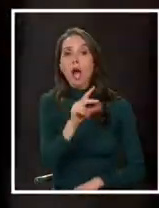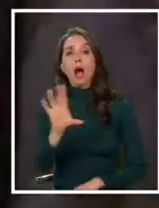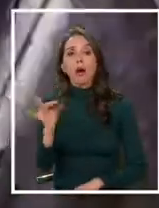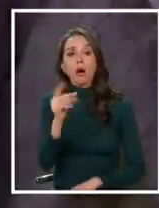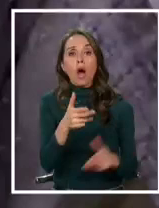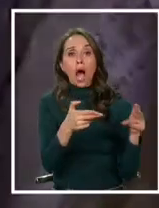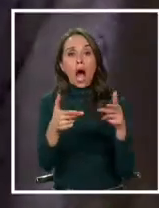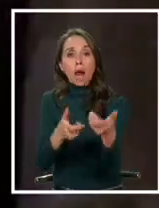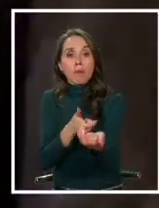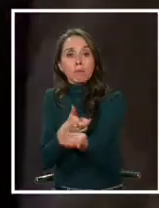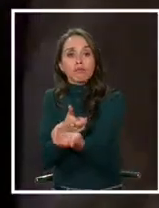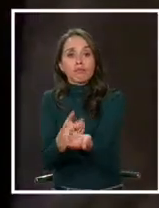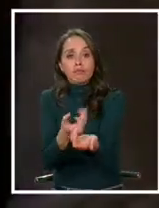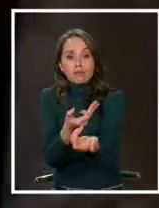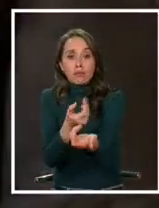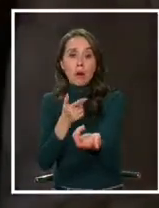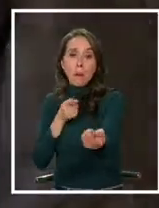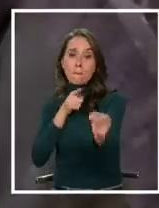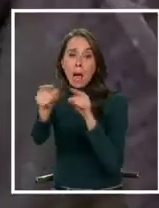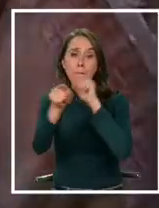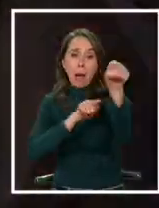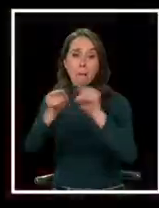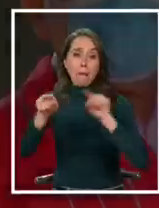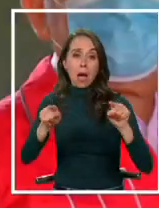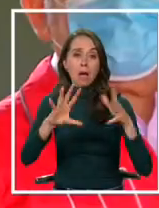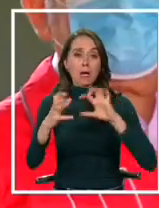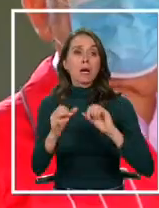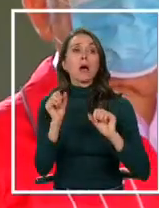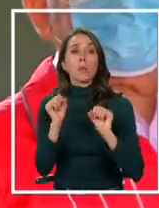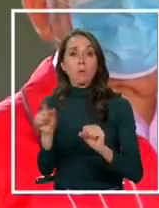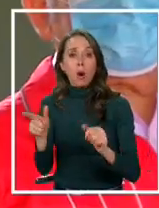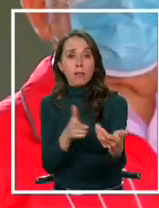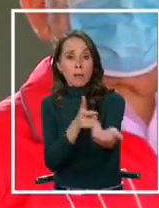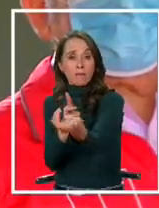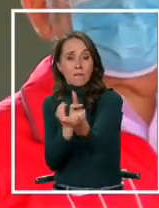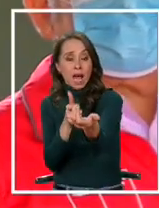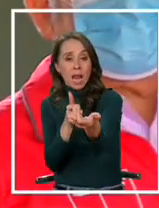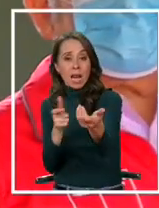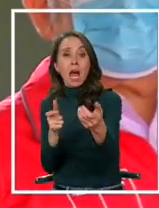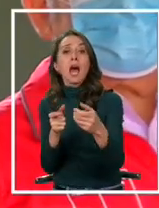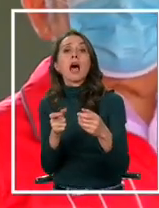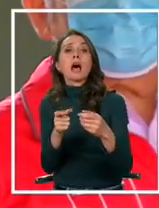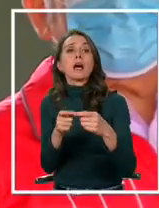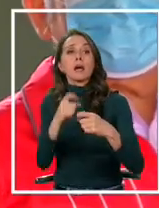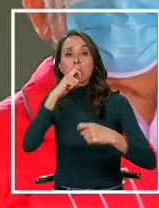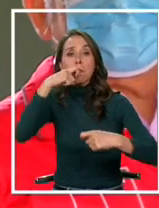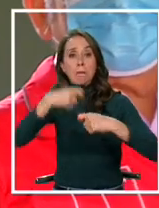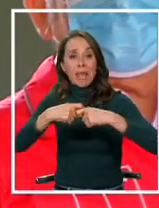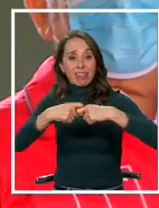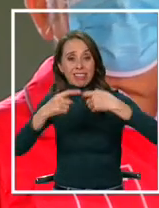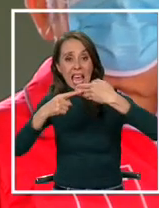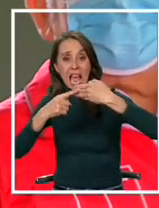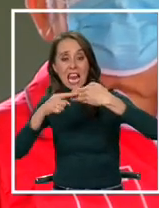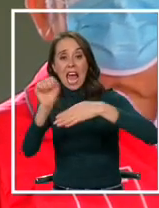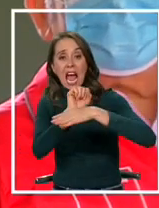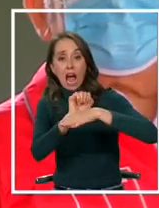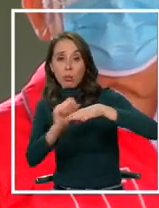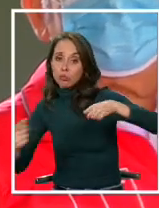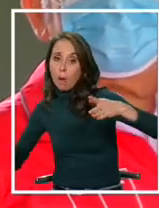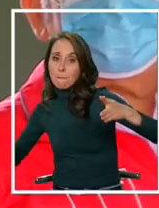municiones de guerra de alto poder destructivo pueden perforar perfectamente cualquier estrctura mecánica metálica de algún